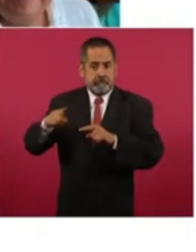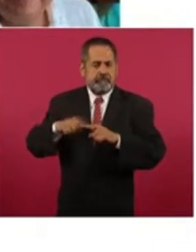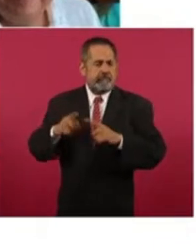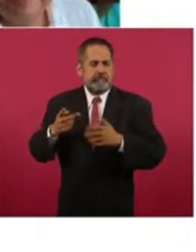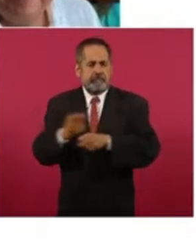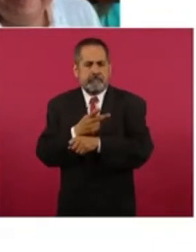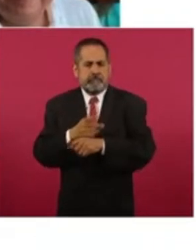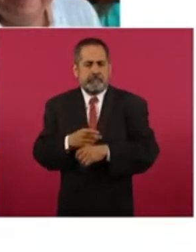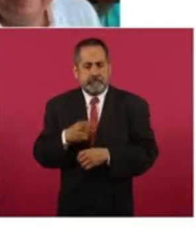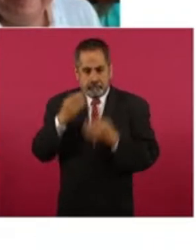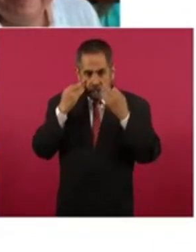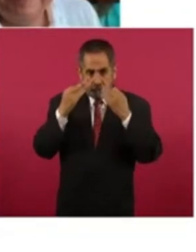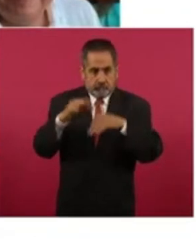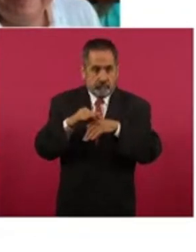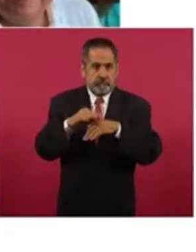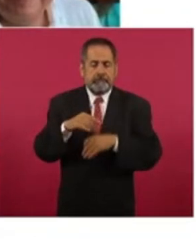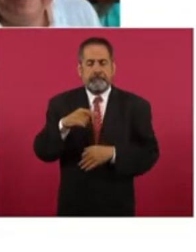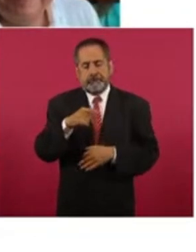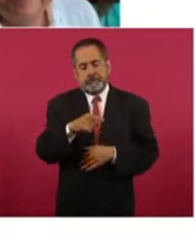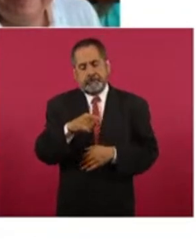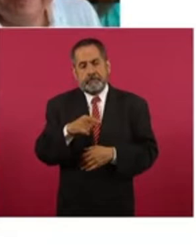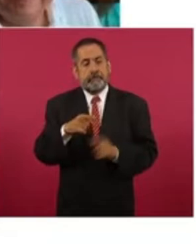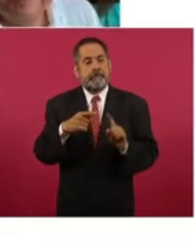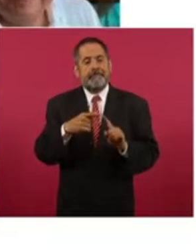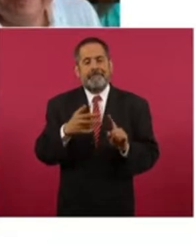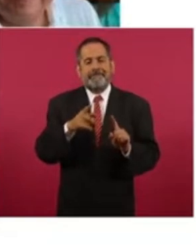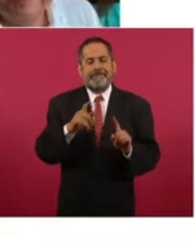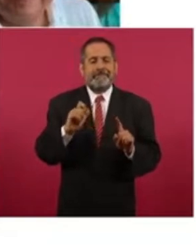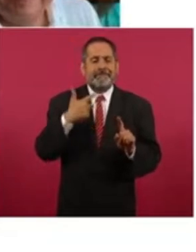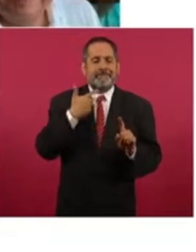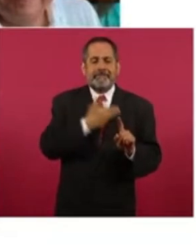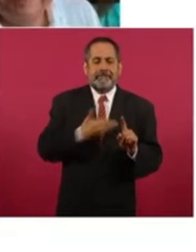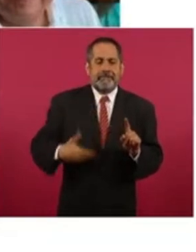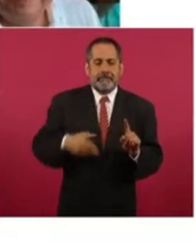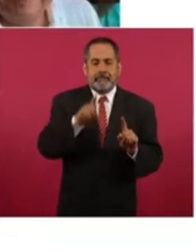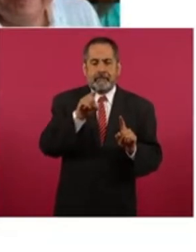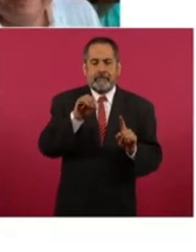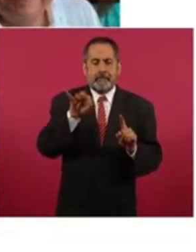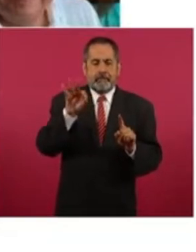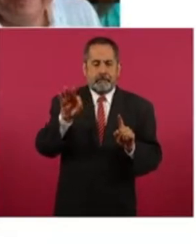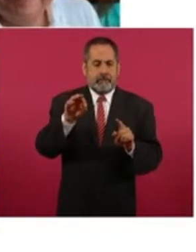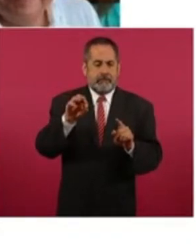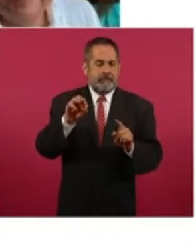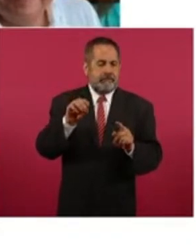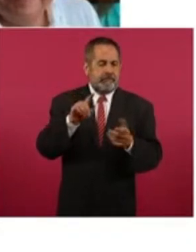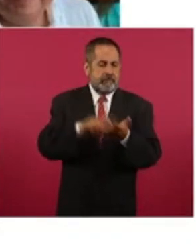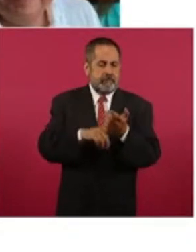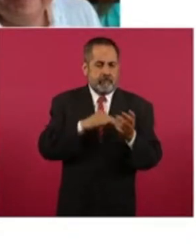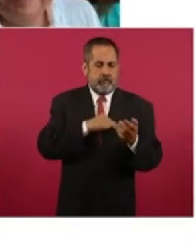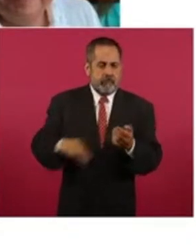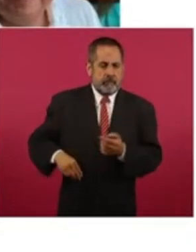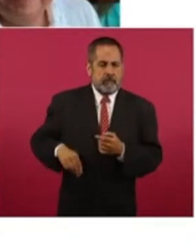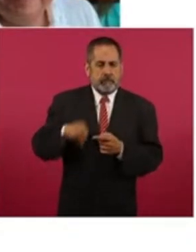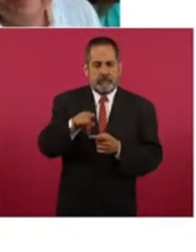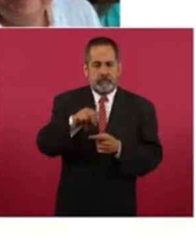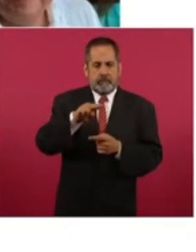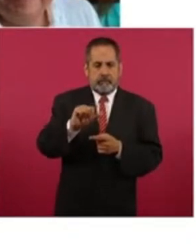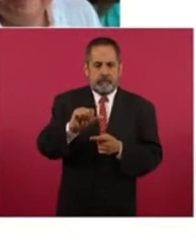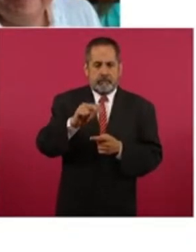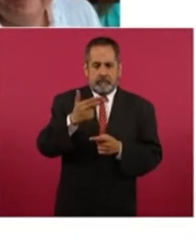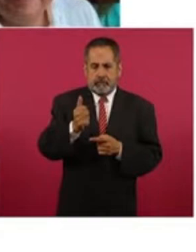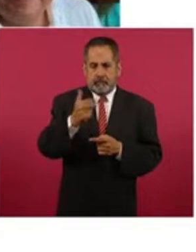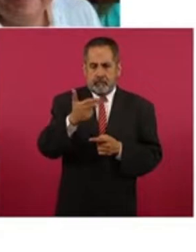quien por los hechos en que perdiera la vida el presidente del DIF municipal de Acayucan, Clemente Nagasaki Condado,